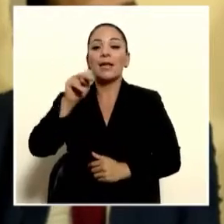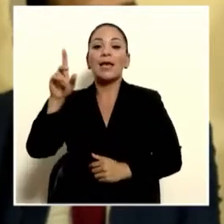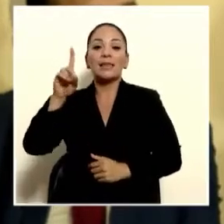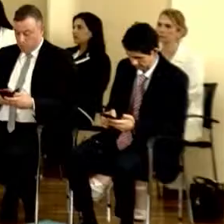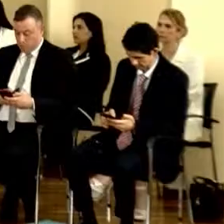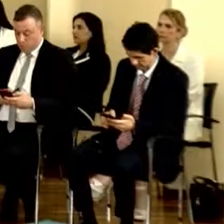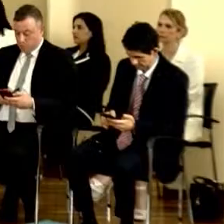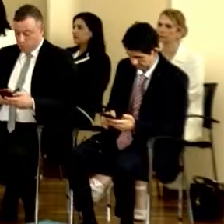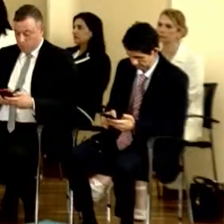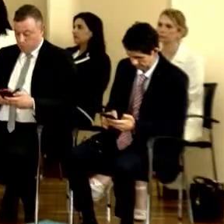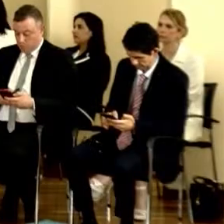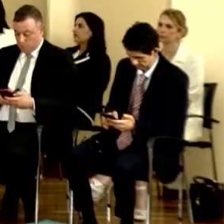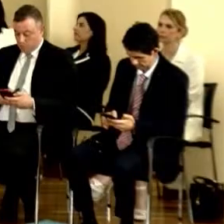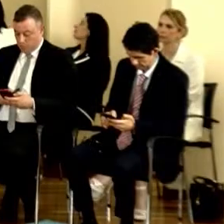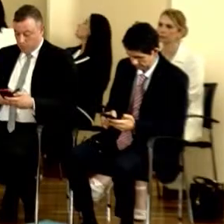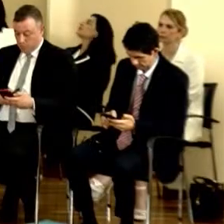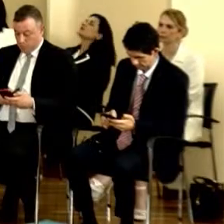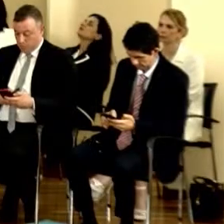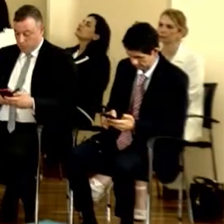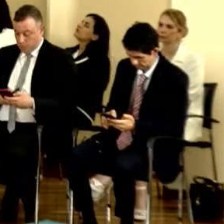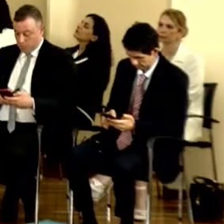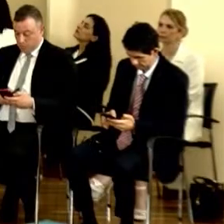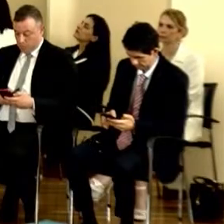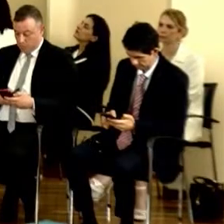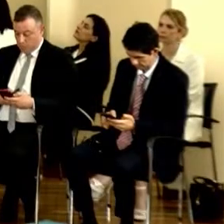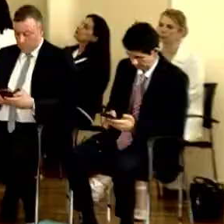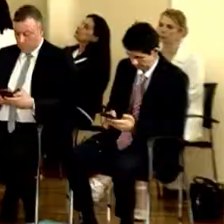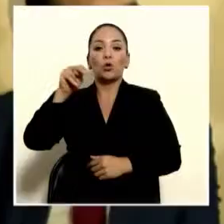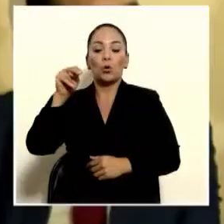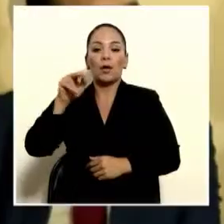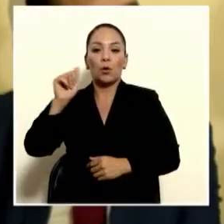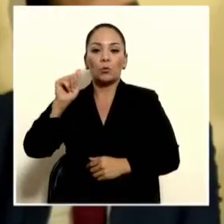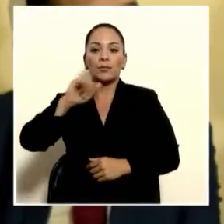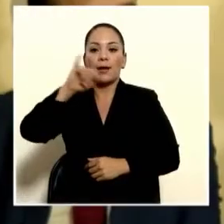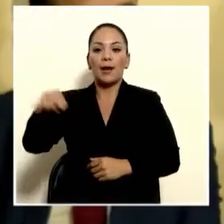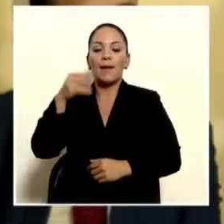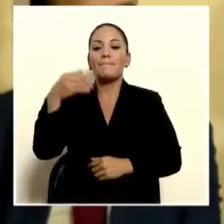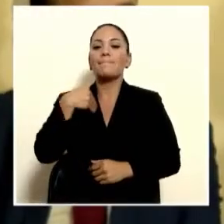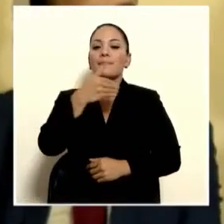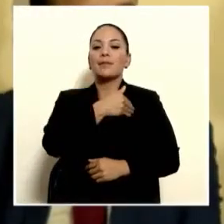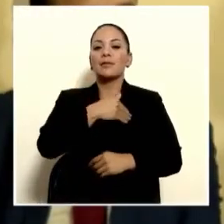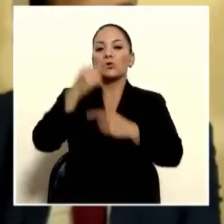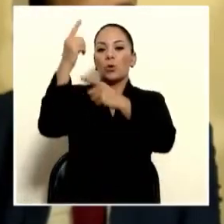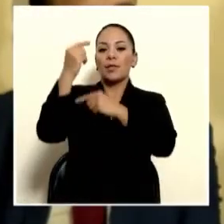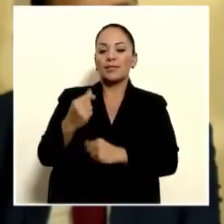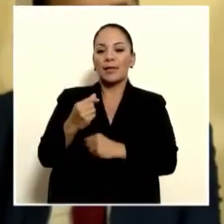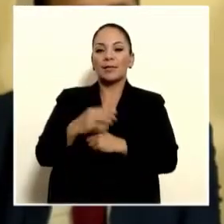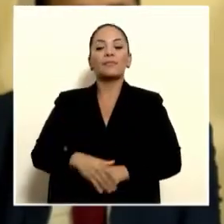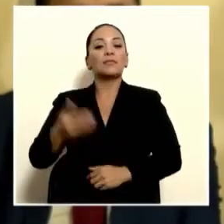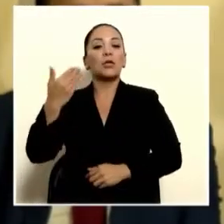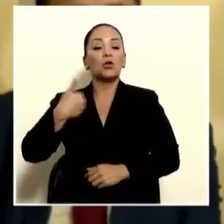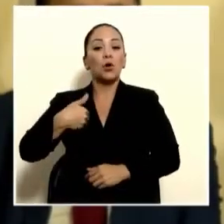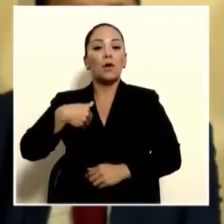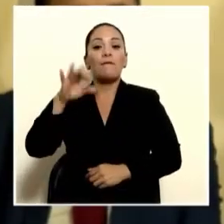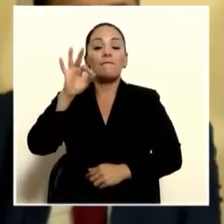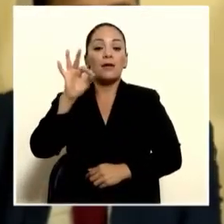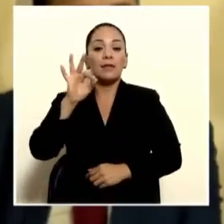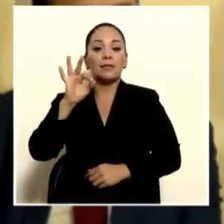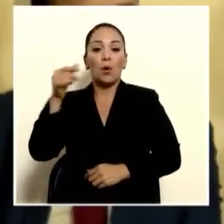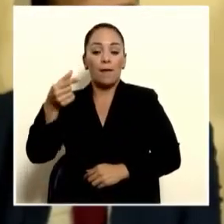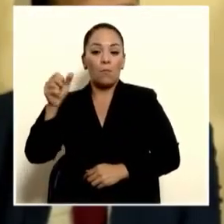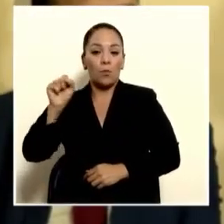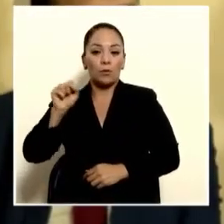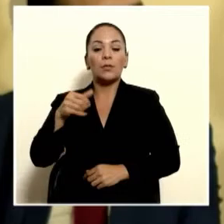Díaz Quintana, ministra de la Presidencia, el señor Nogui Acosta Jaén, ministro de Hacienda, el señor Francisco Gamboa